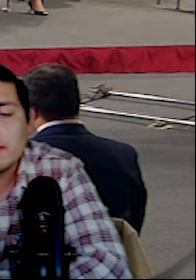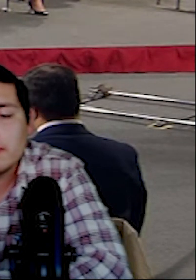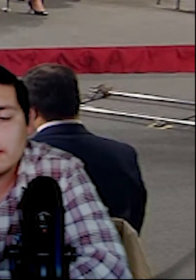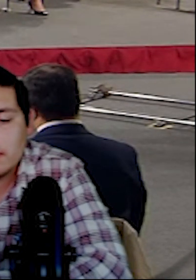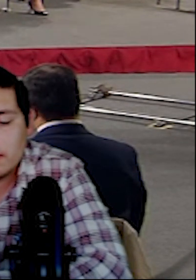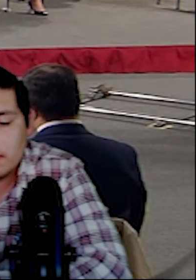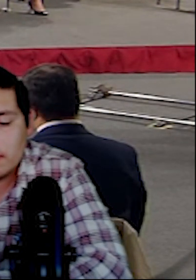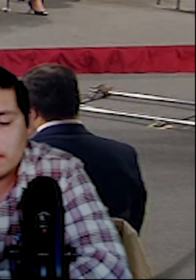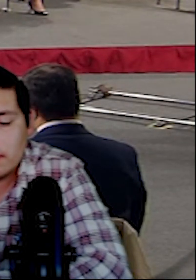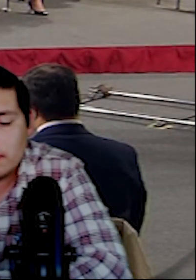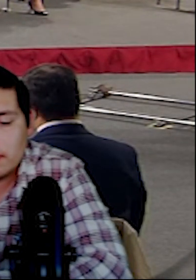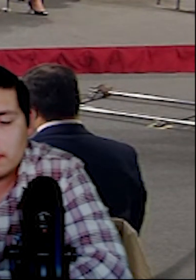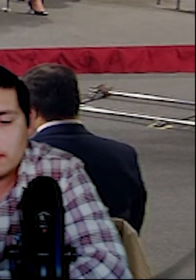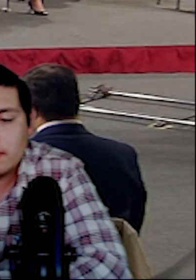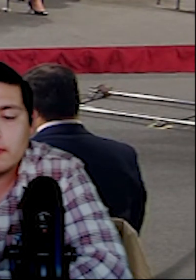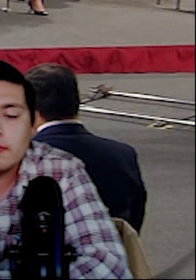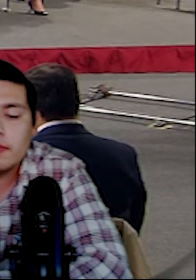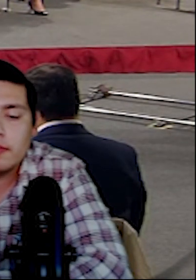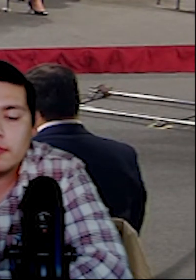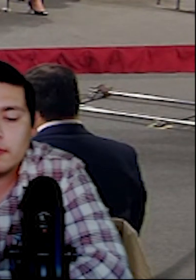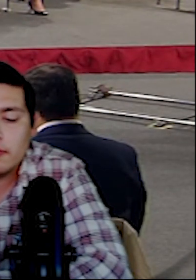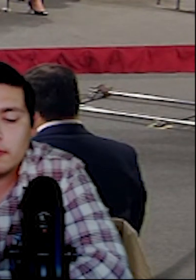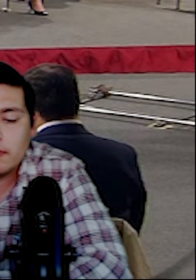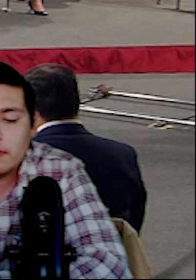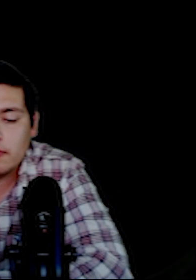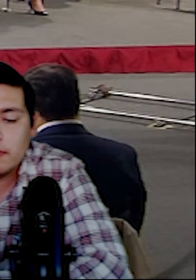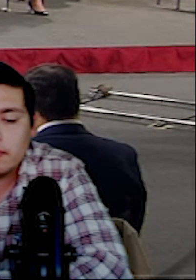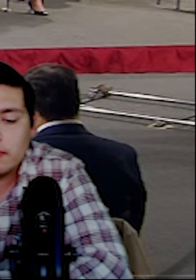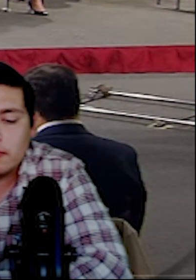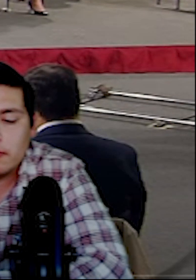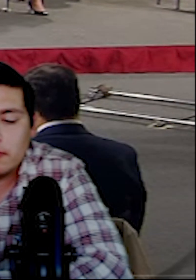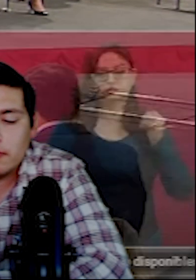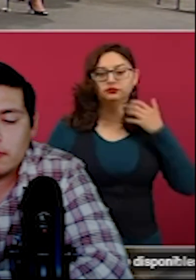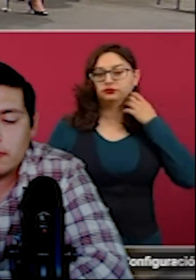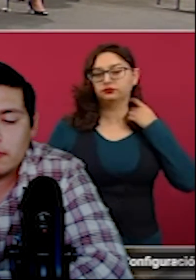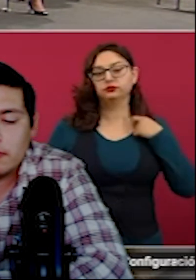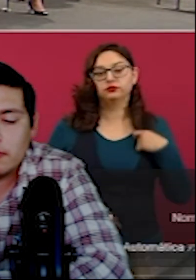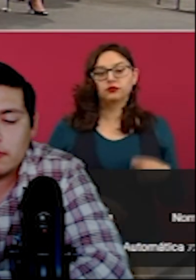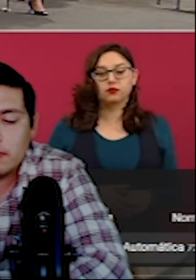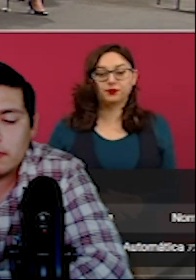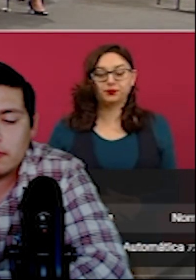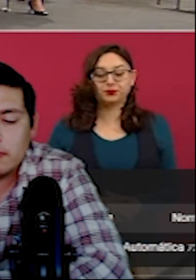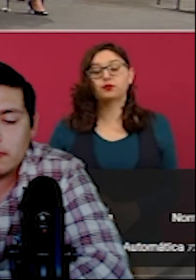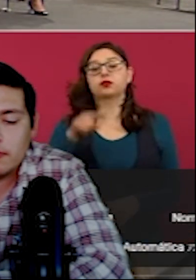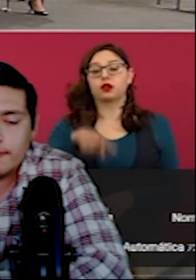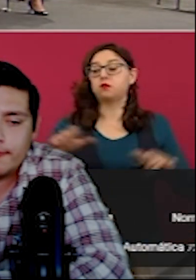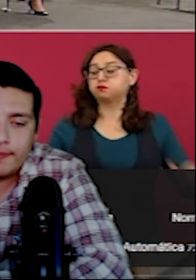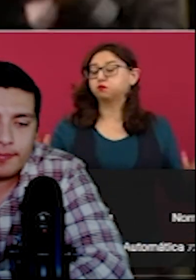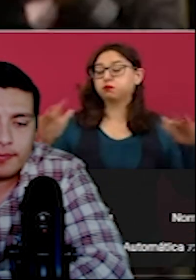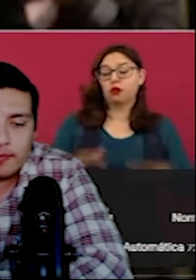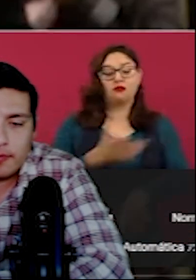son suficientes para garantizar la vida de quienes asisten, porque estos son eventos públicos, eventos masivos, van familias,